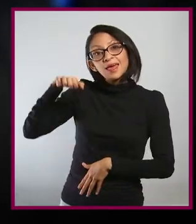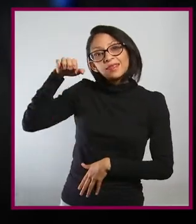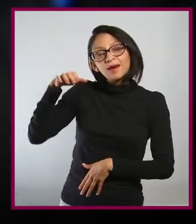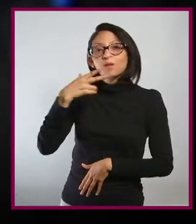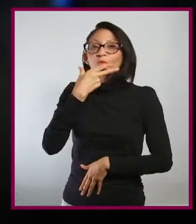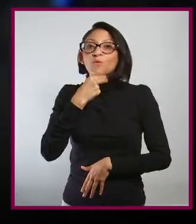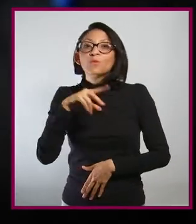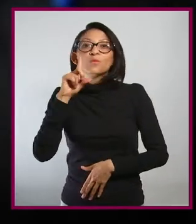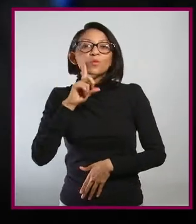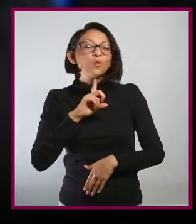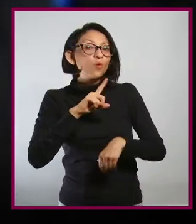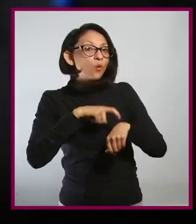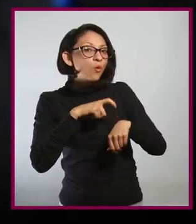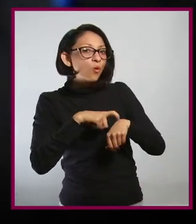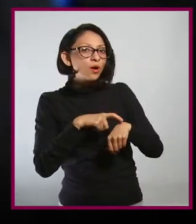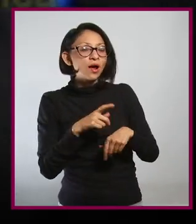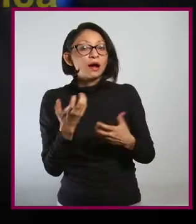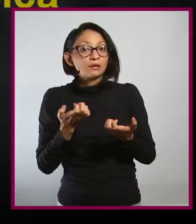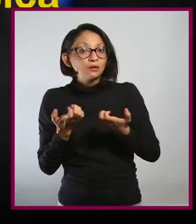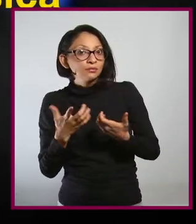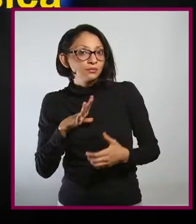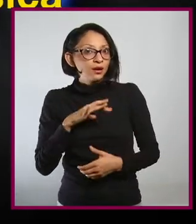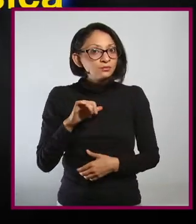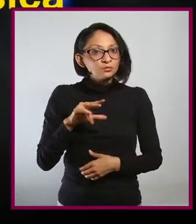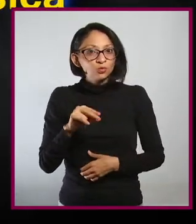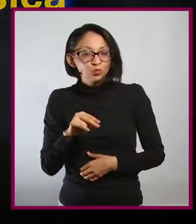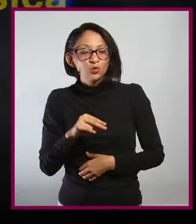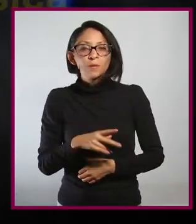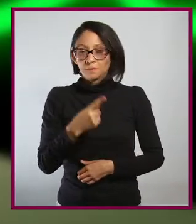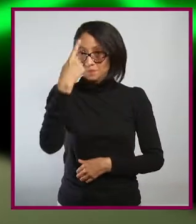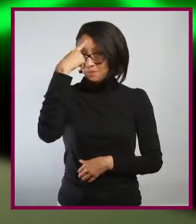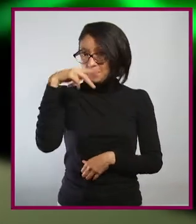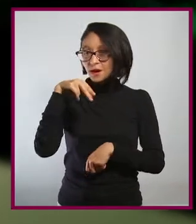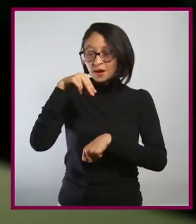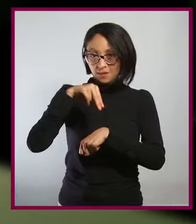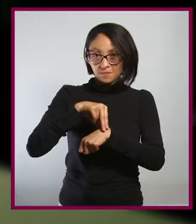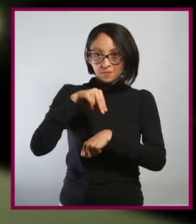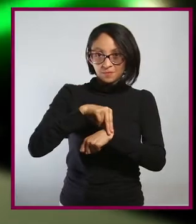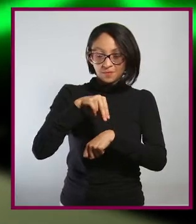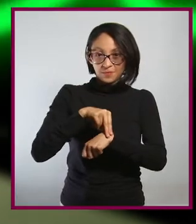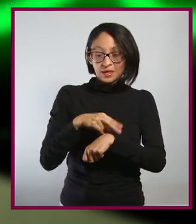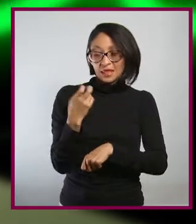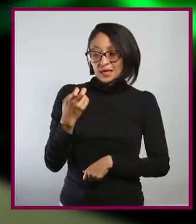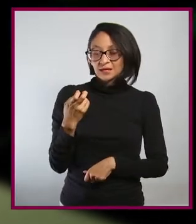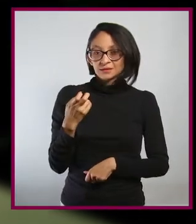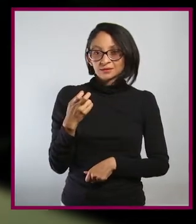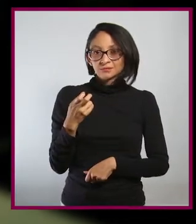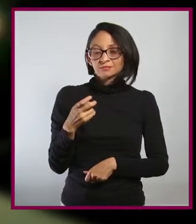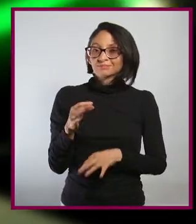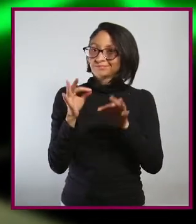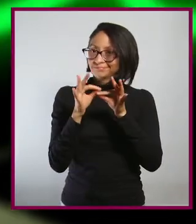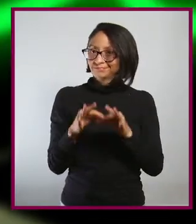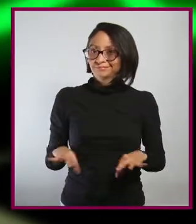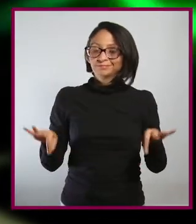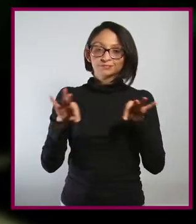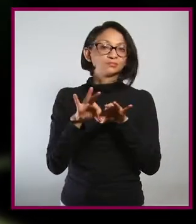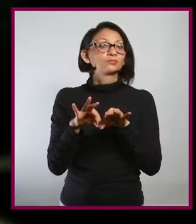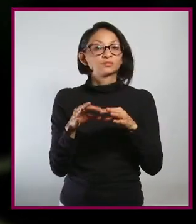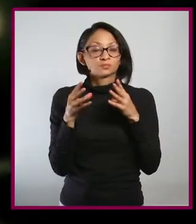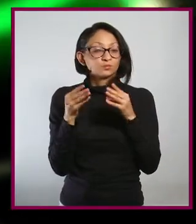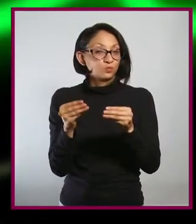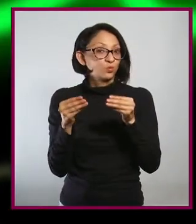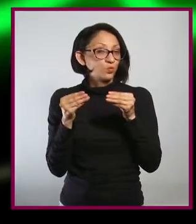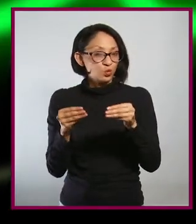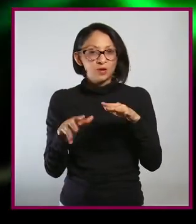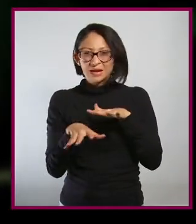edad, género, hora del día y actividad física. Para un médico, los signos vitales de un paciente